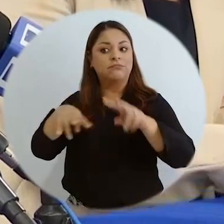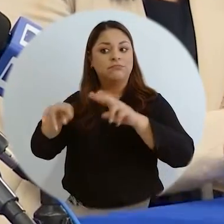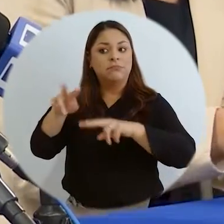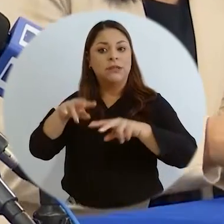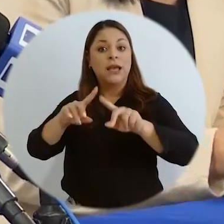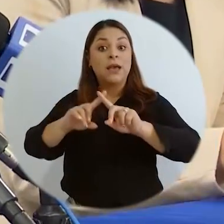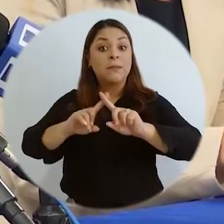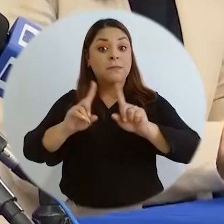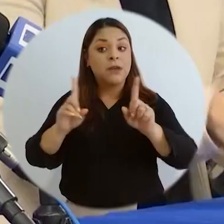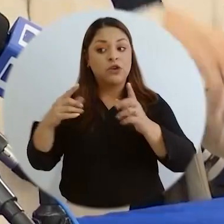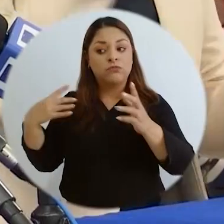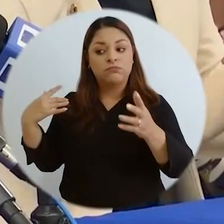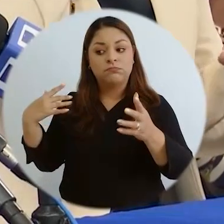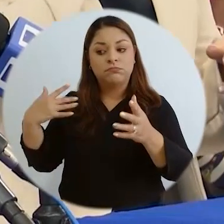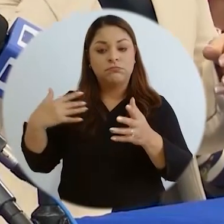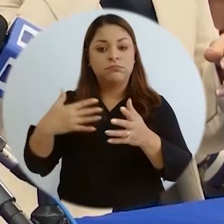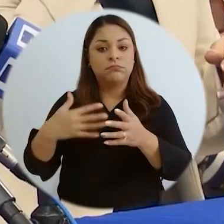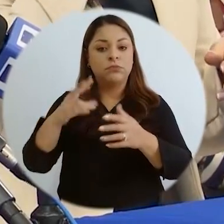podríamos